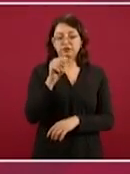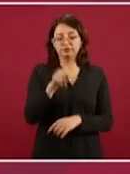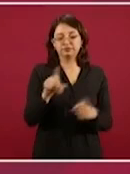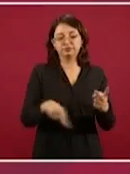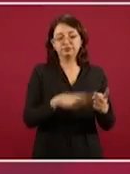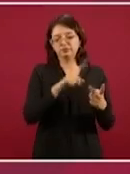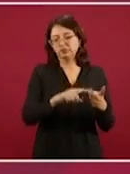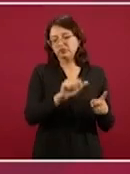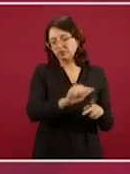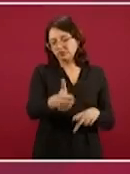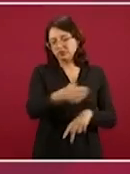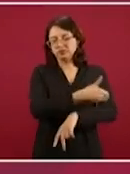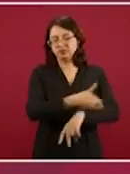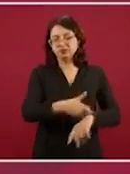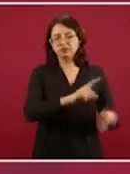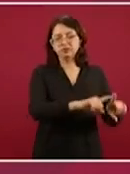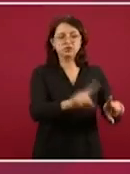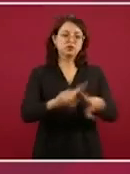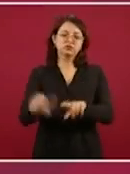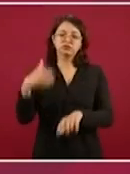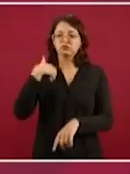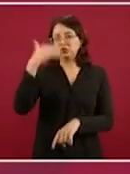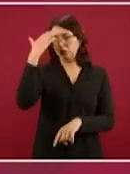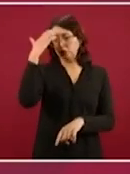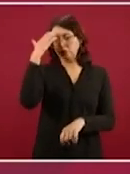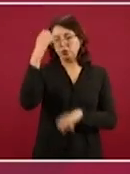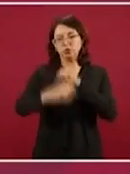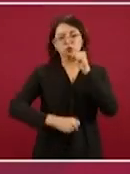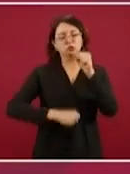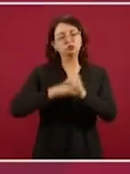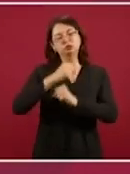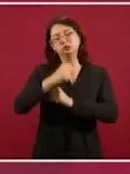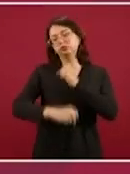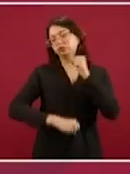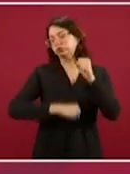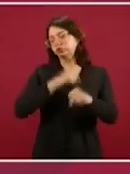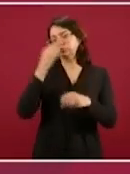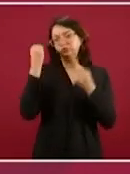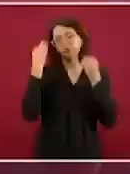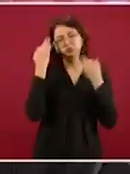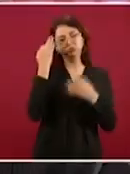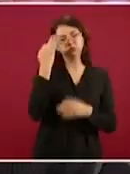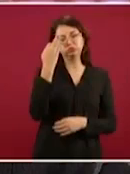Raí, desde hace muchos años, y me conocen.